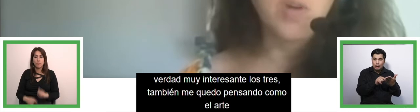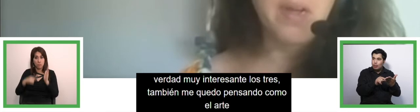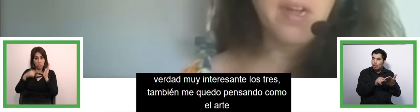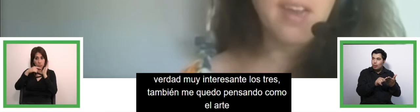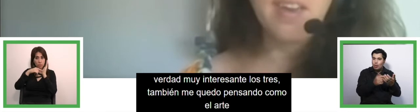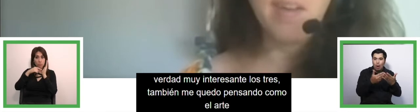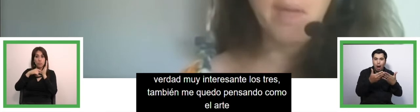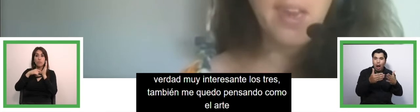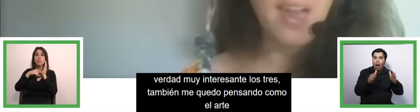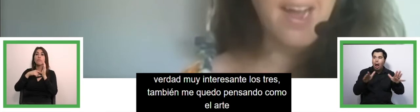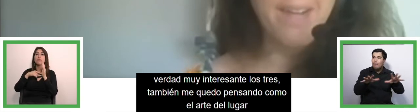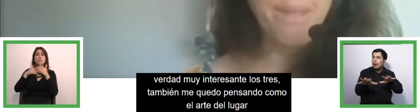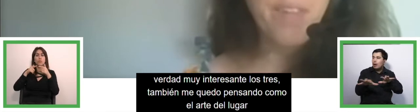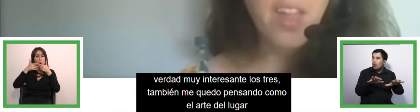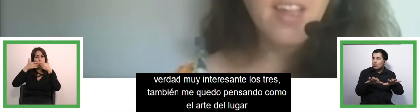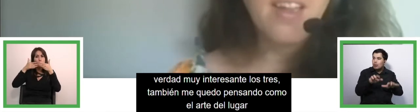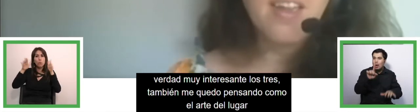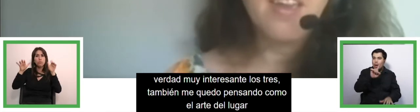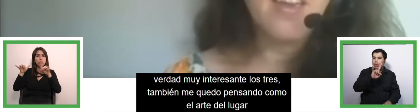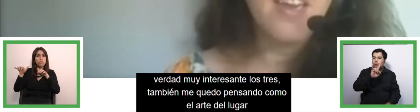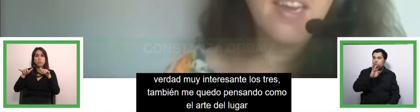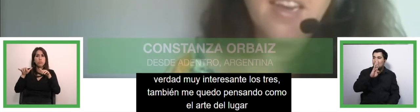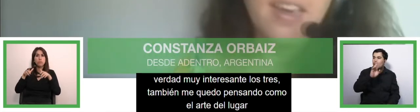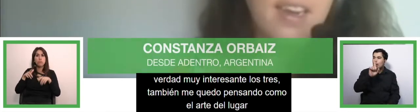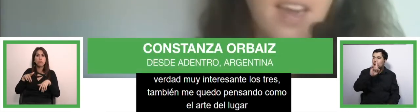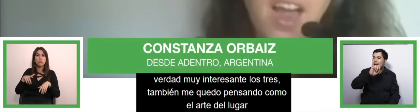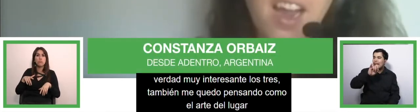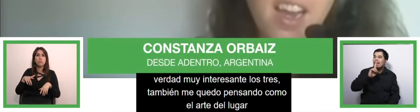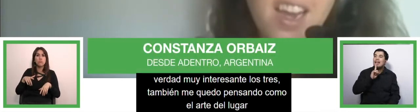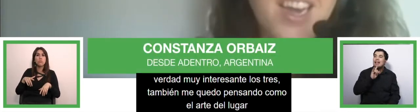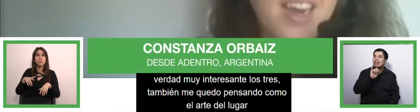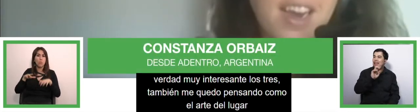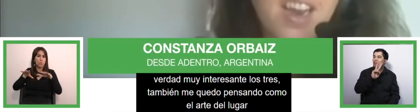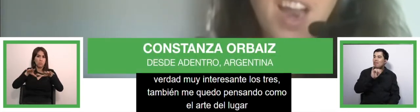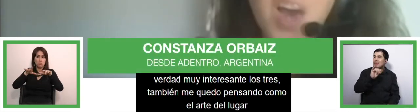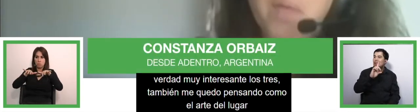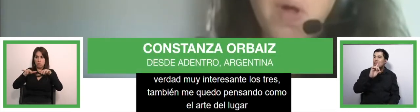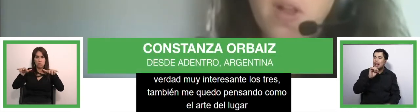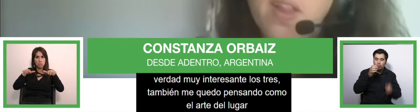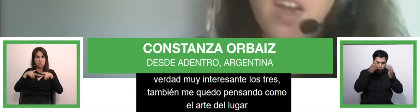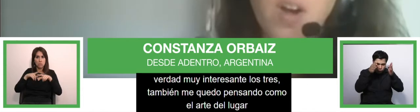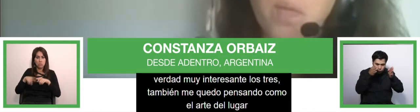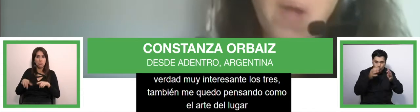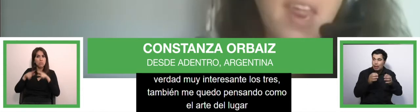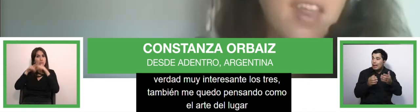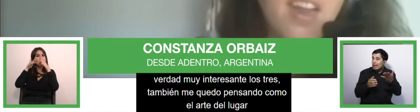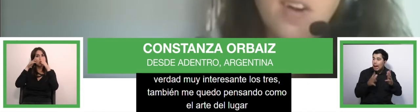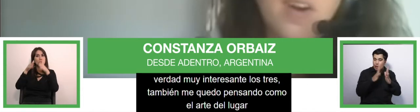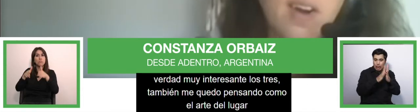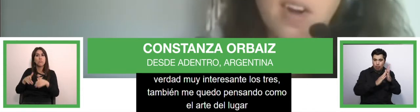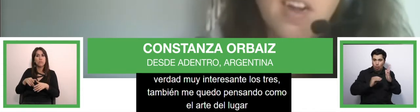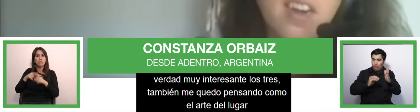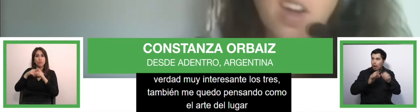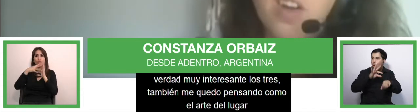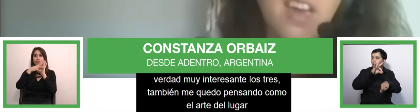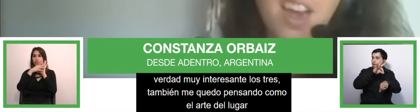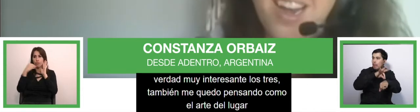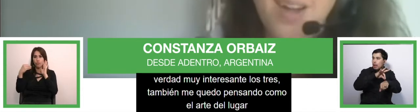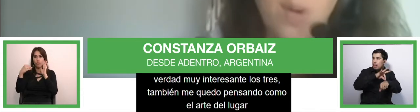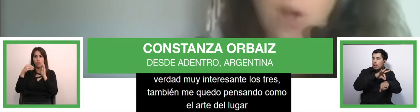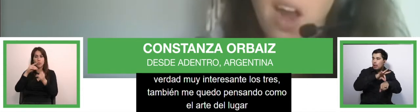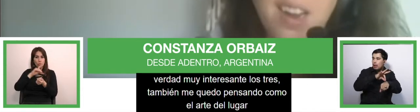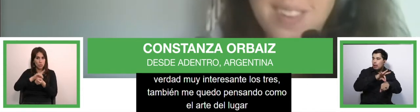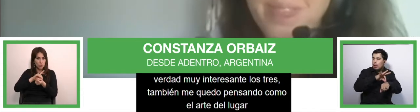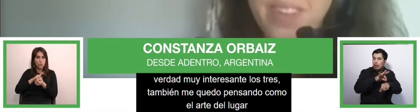la subjetividad. Así es. Y ahí el modelo médico no